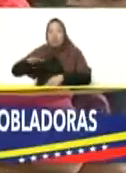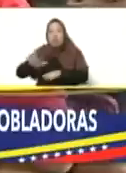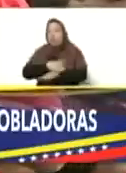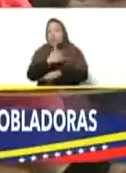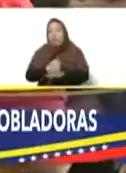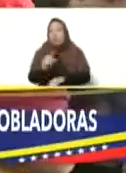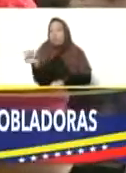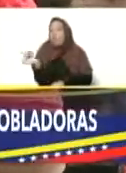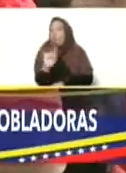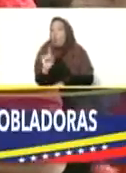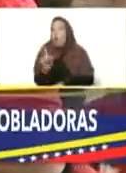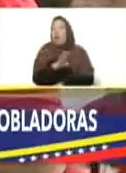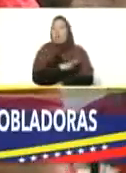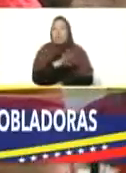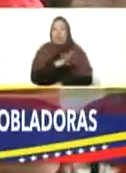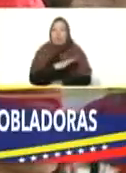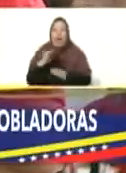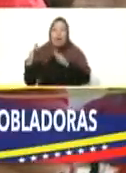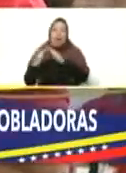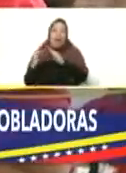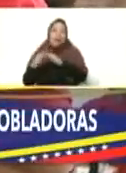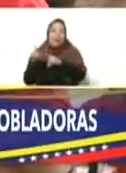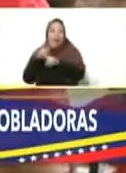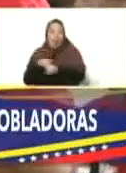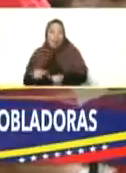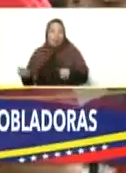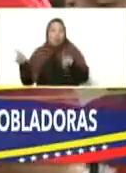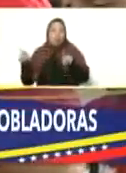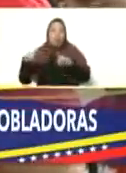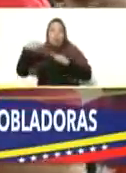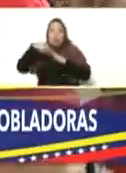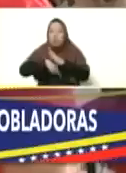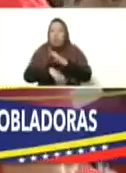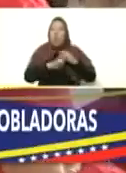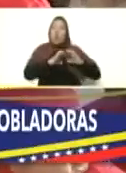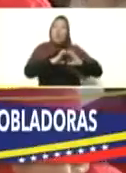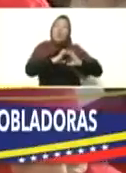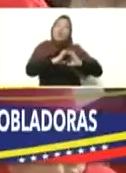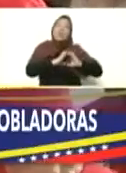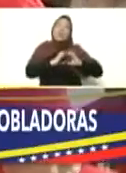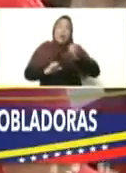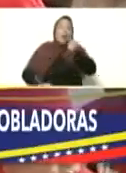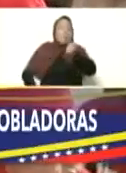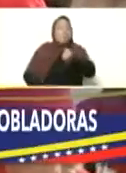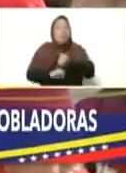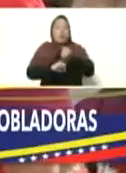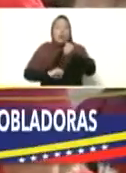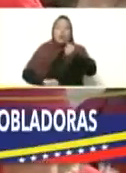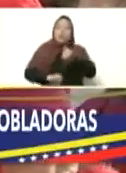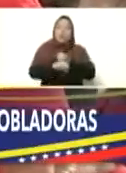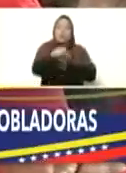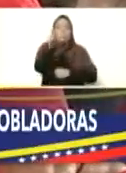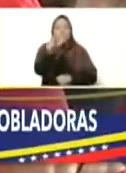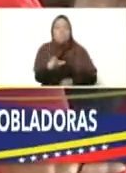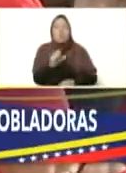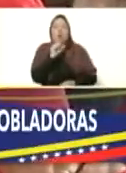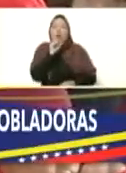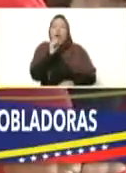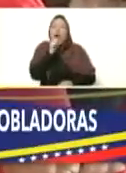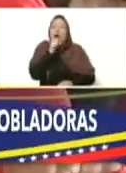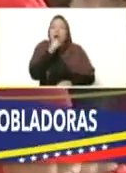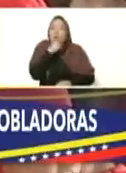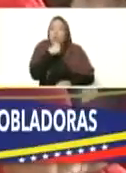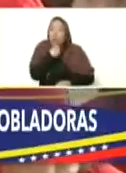no la queremos pero si le pido presidente de lo más profundo de mi corazón el apoyo a esas personas de la tercera edad a esas hermanas